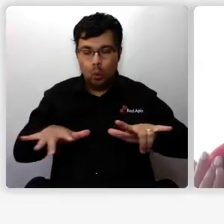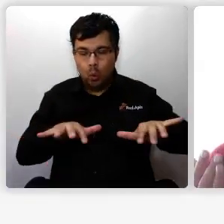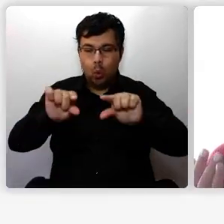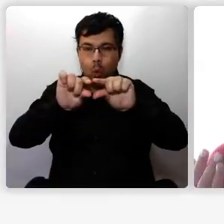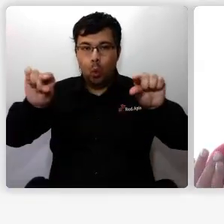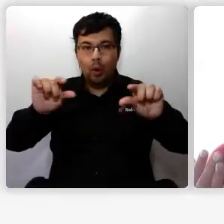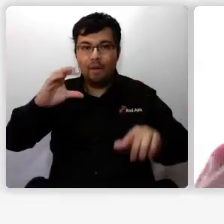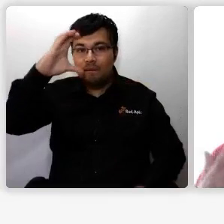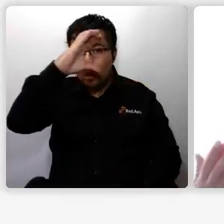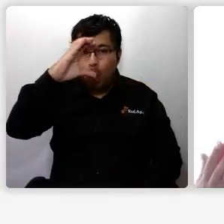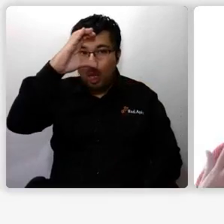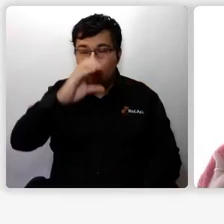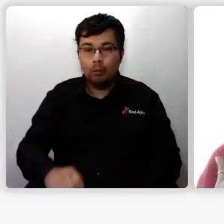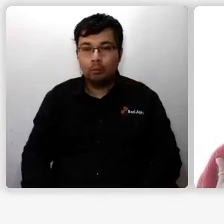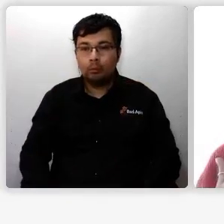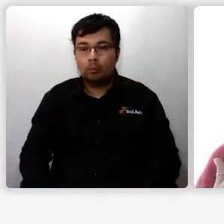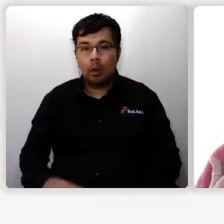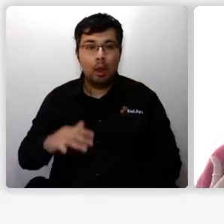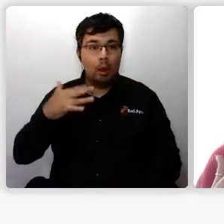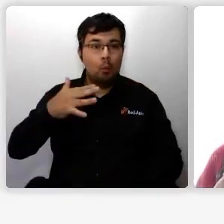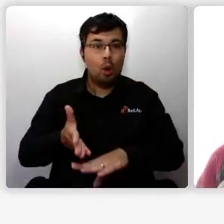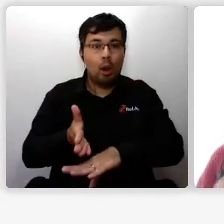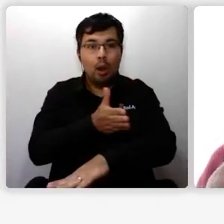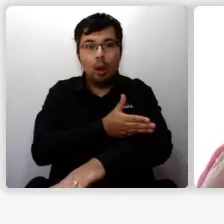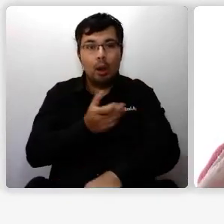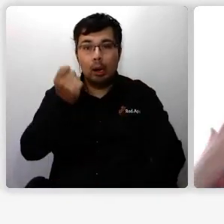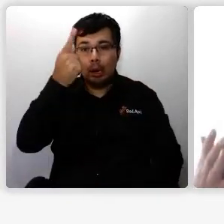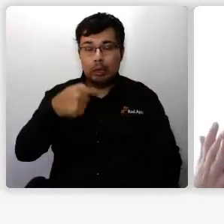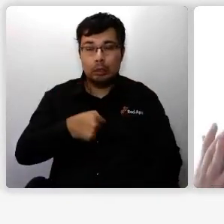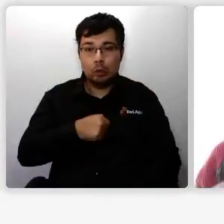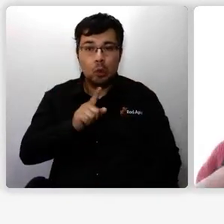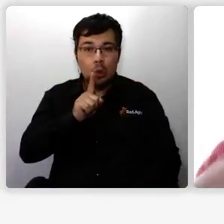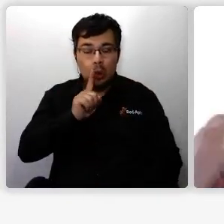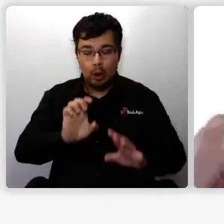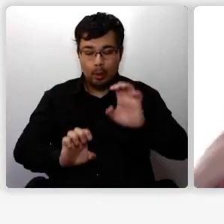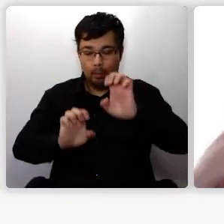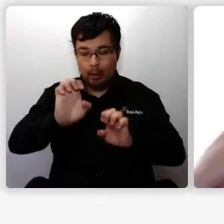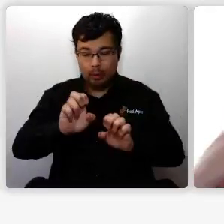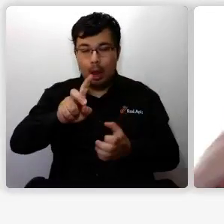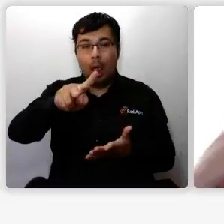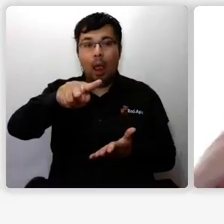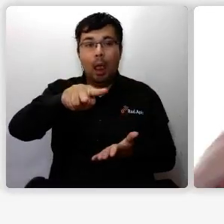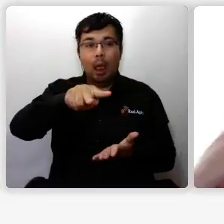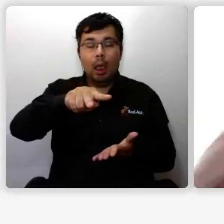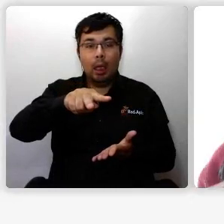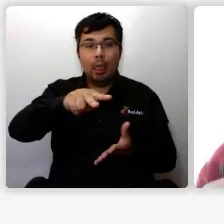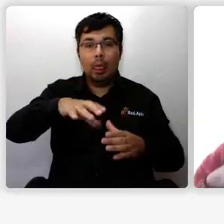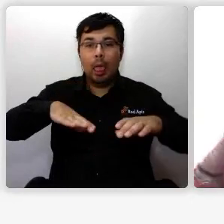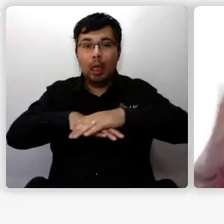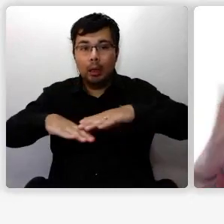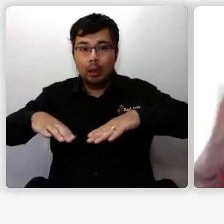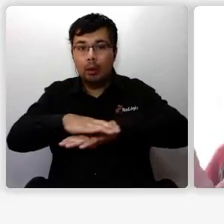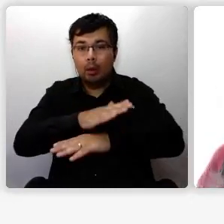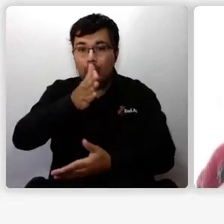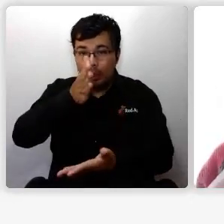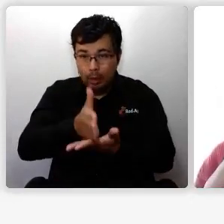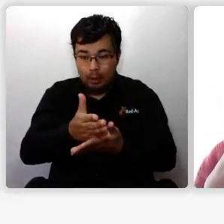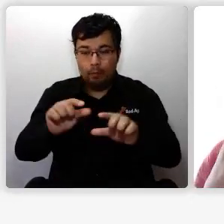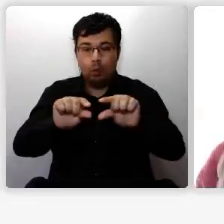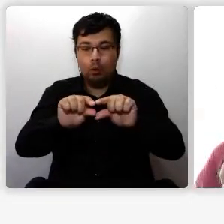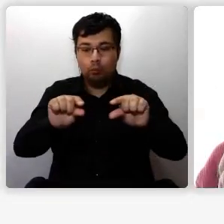es entender que si yo tengo una empresa de zapatos y preguntan por zapatos, tengo que aparecer, ¿no? Entonces, ¿cómo construyo mi